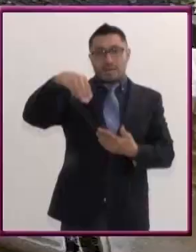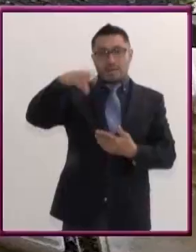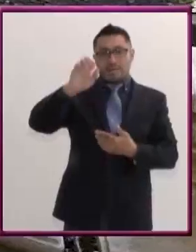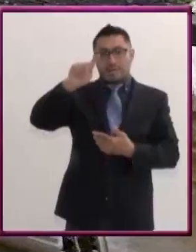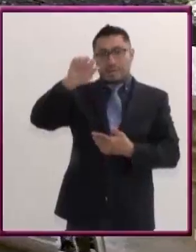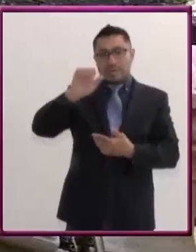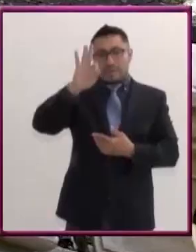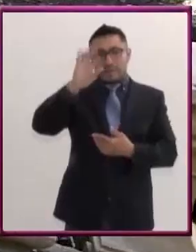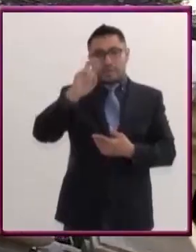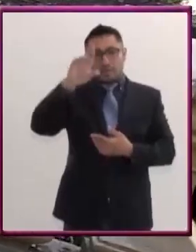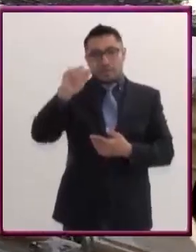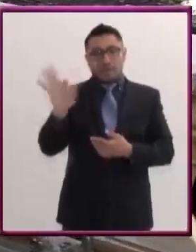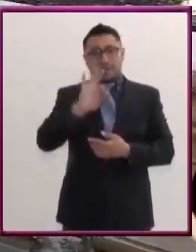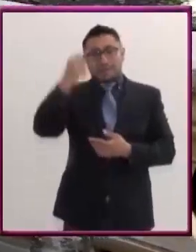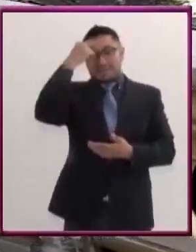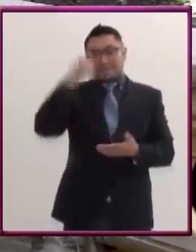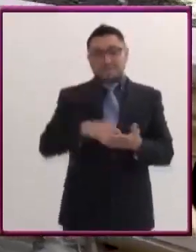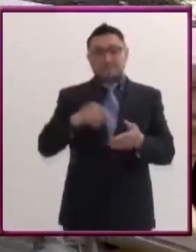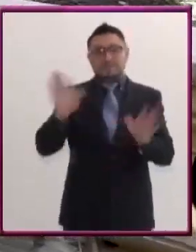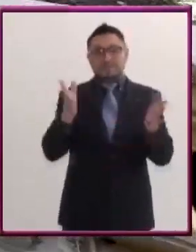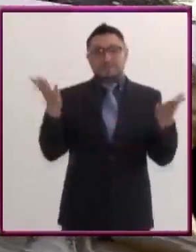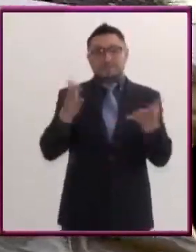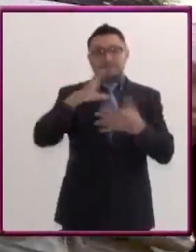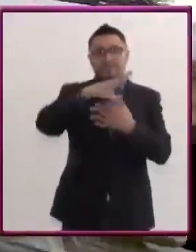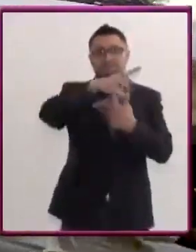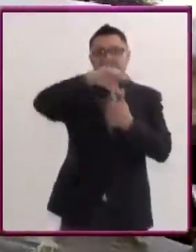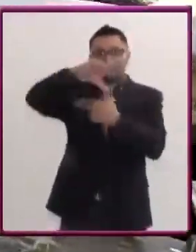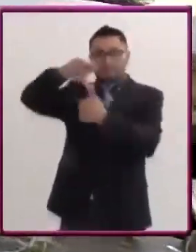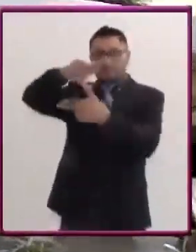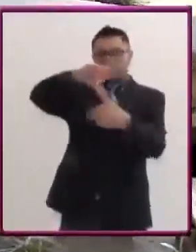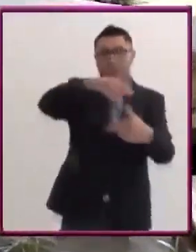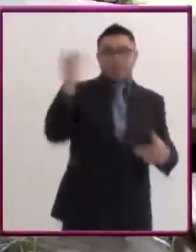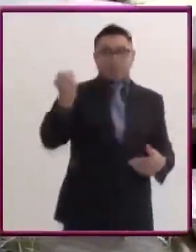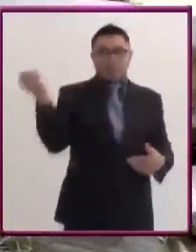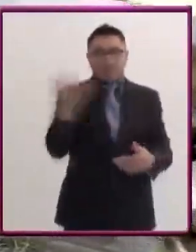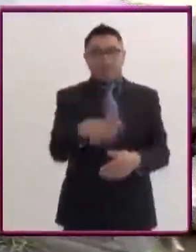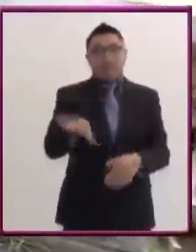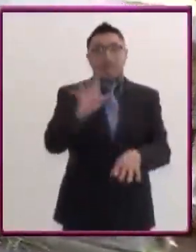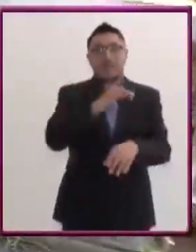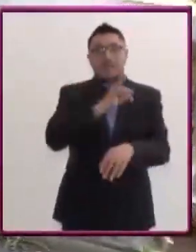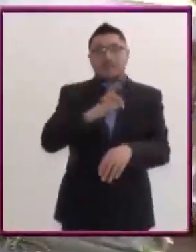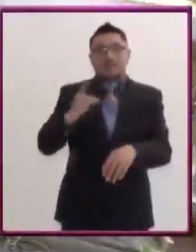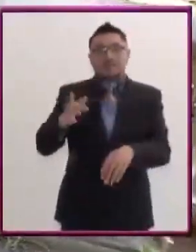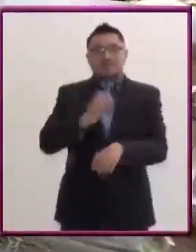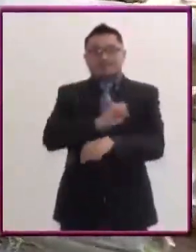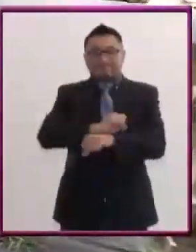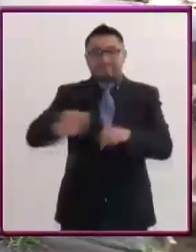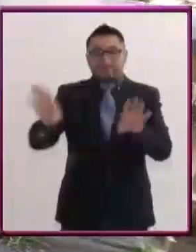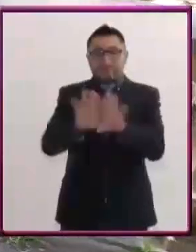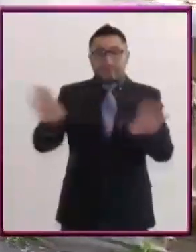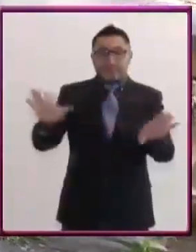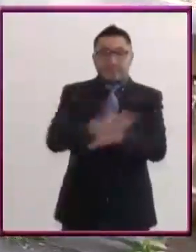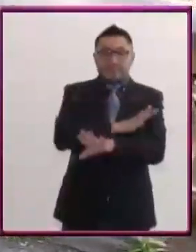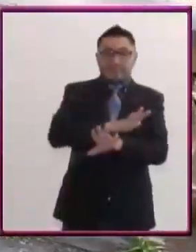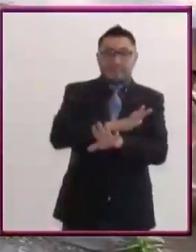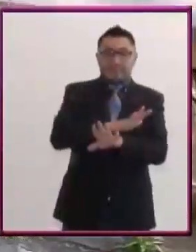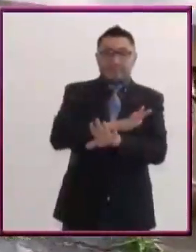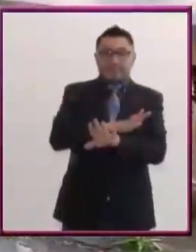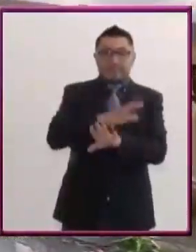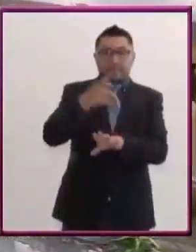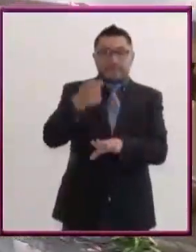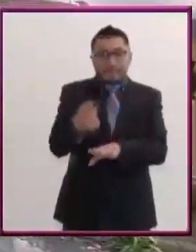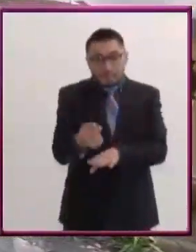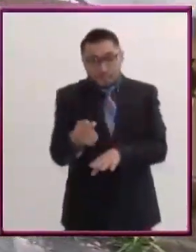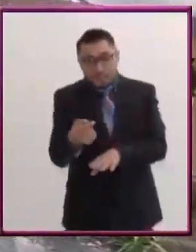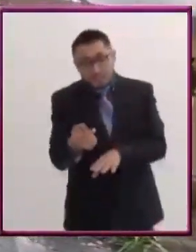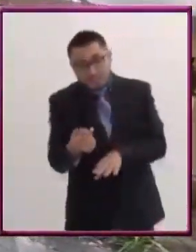metáfora. Si consideramos que la formación de un huracán es azaroso y muy sensible a cambios pequeños y que depende de